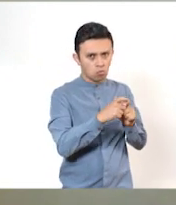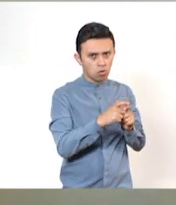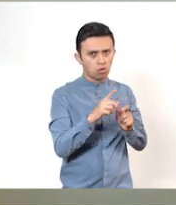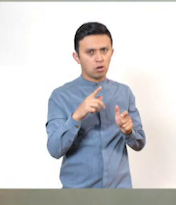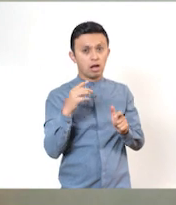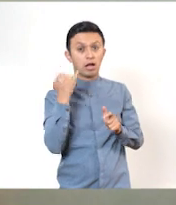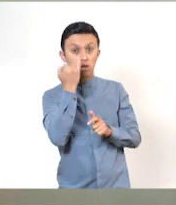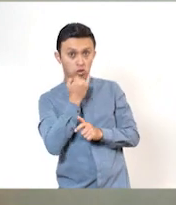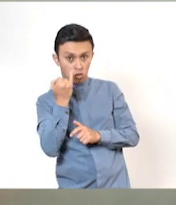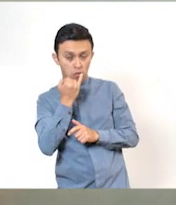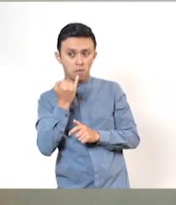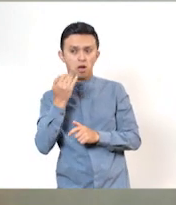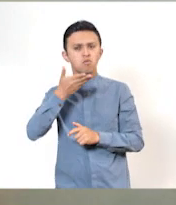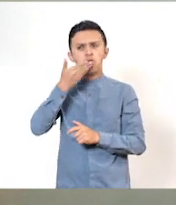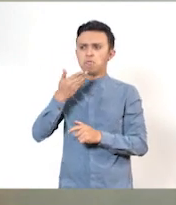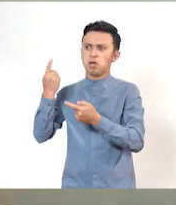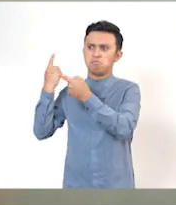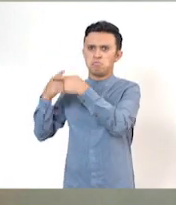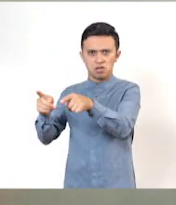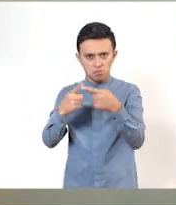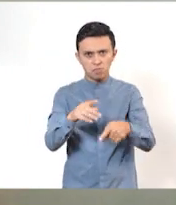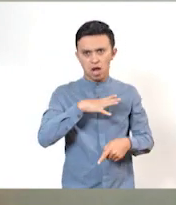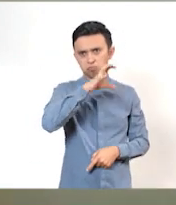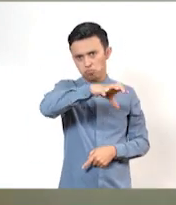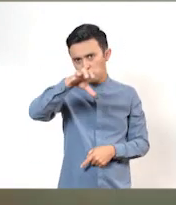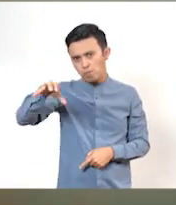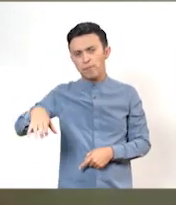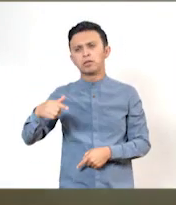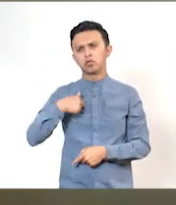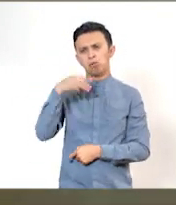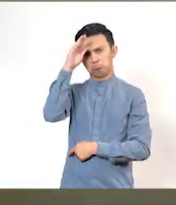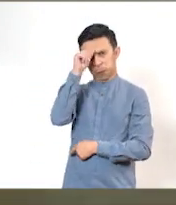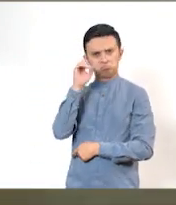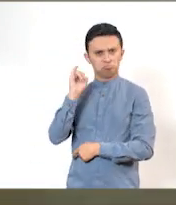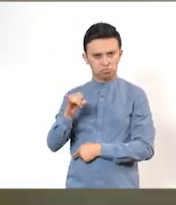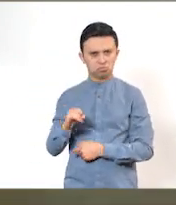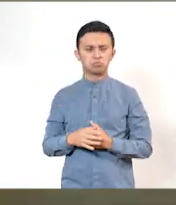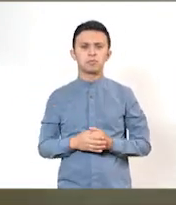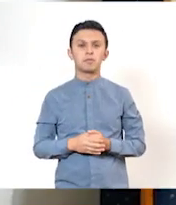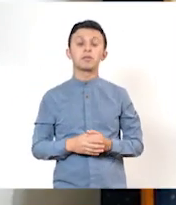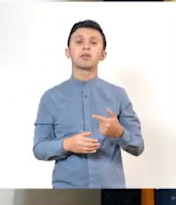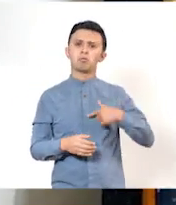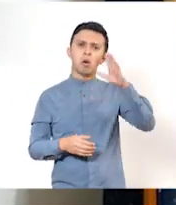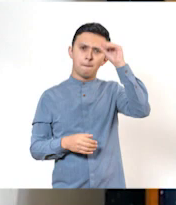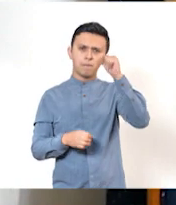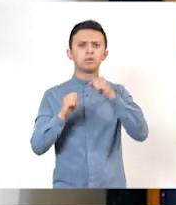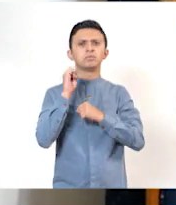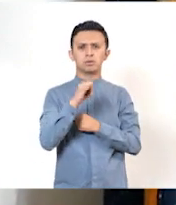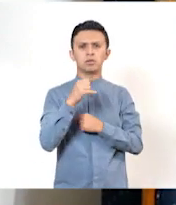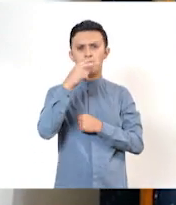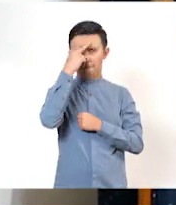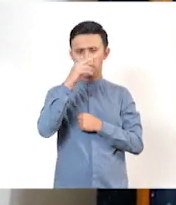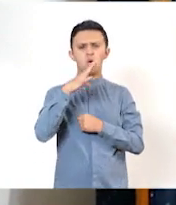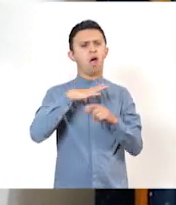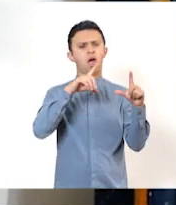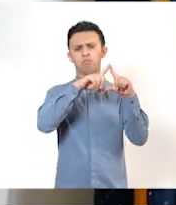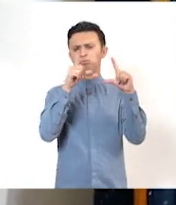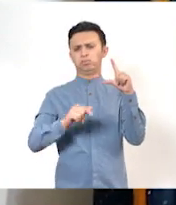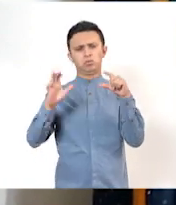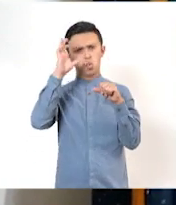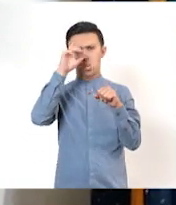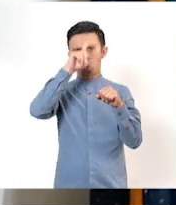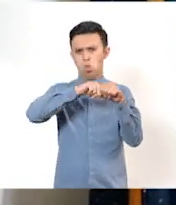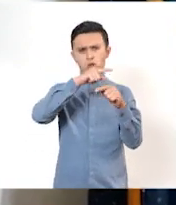con lenguas y costumbres diferentes. Por supuesto, estoy de acuerdo. Estoy de acuerdo que México cuenta